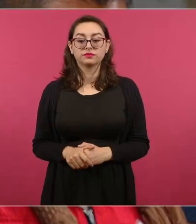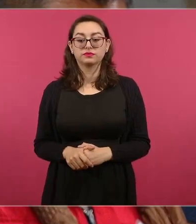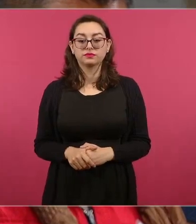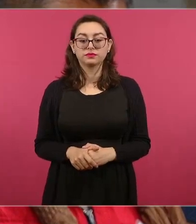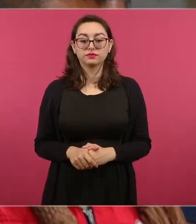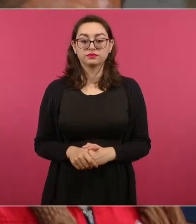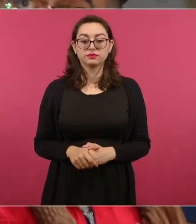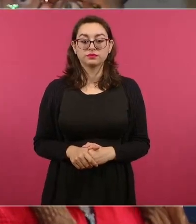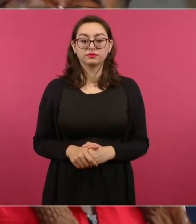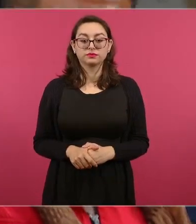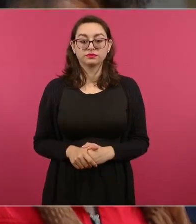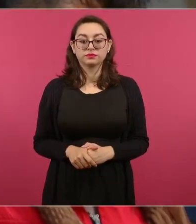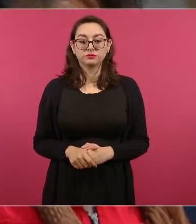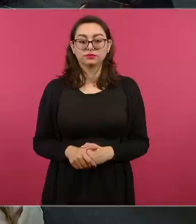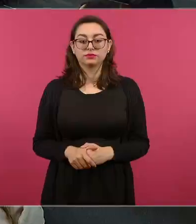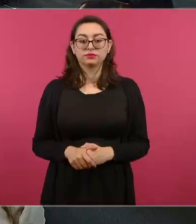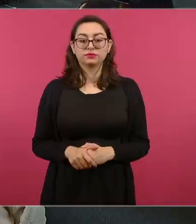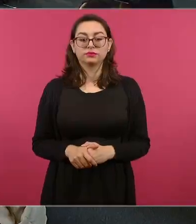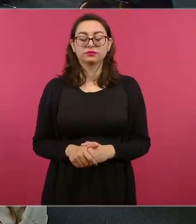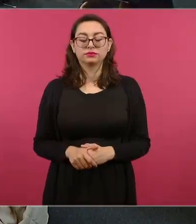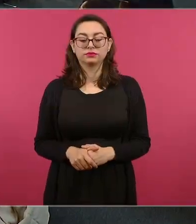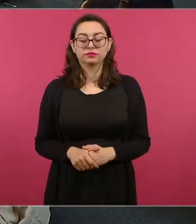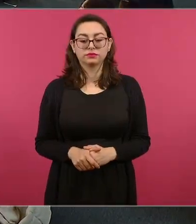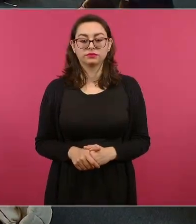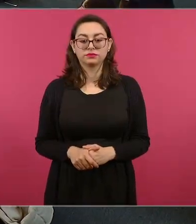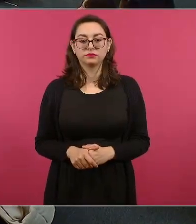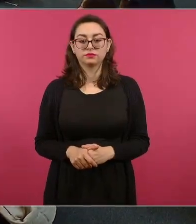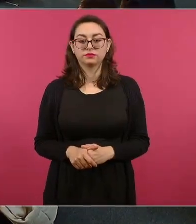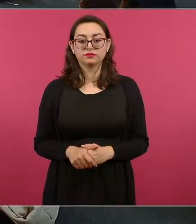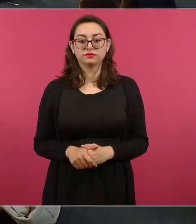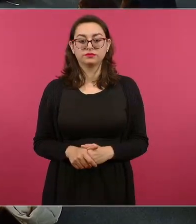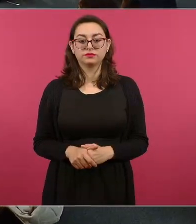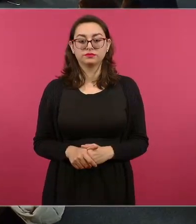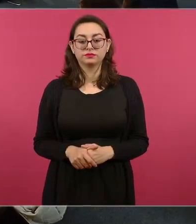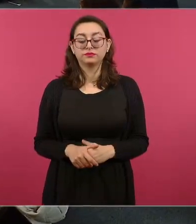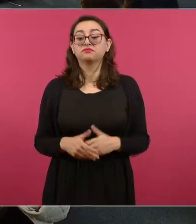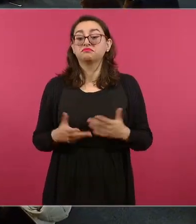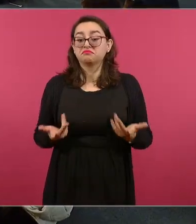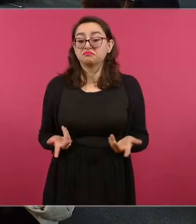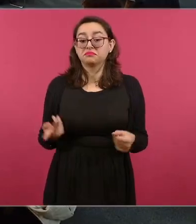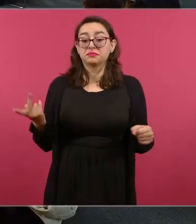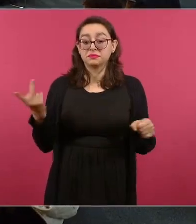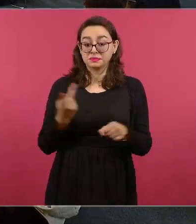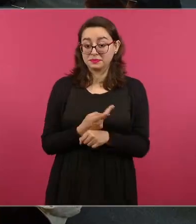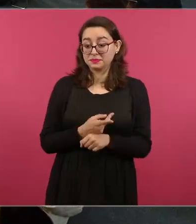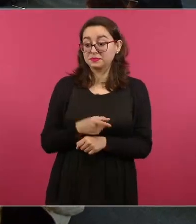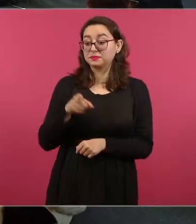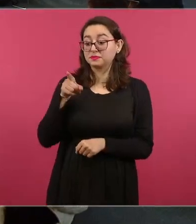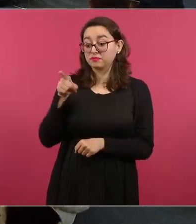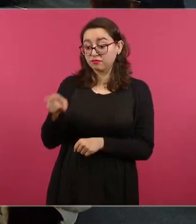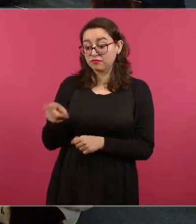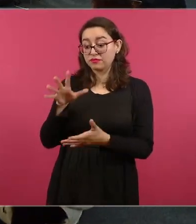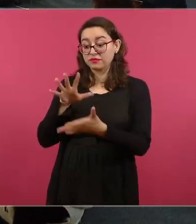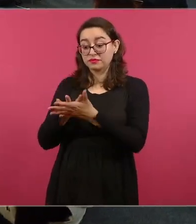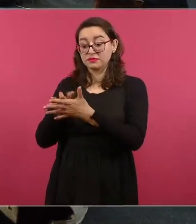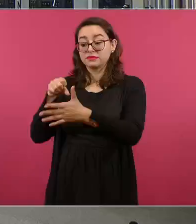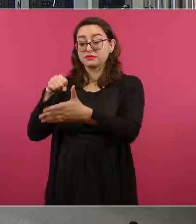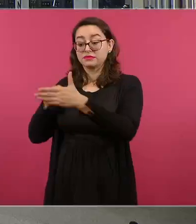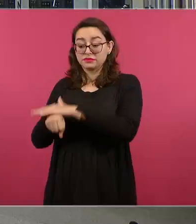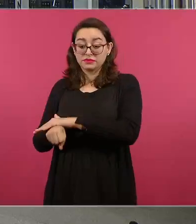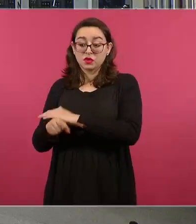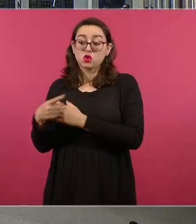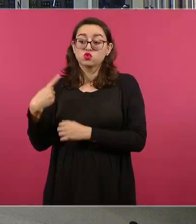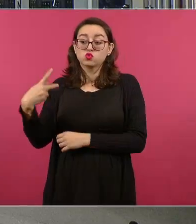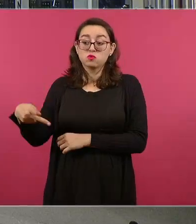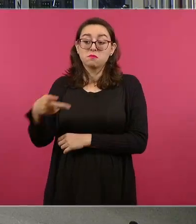señor padre tuvo conocimiento de que ya estaba detenido, pues a unas cuantas semanas falleció el señor de un